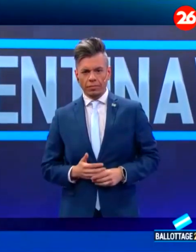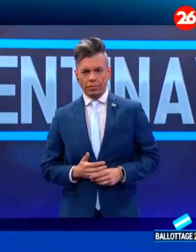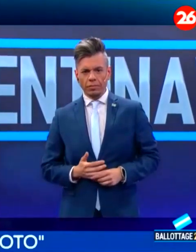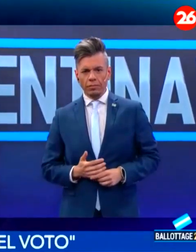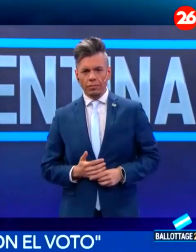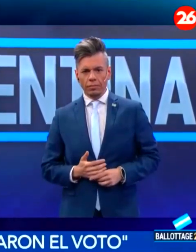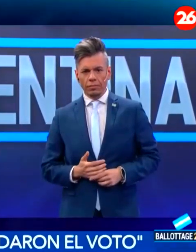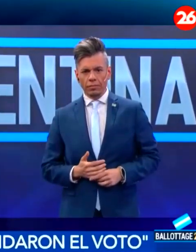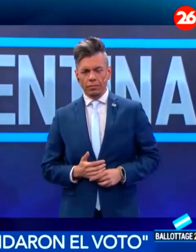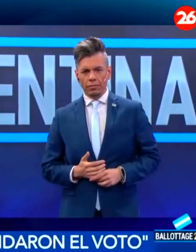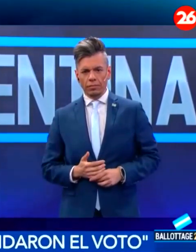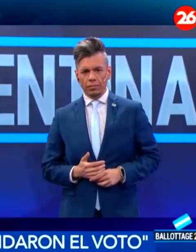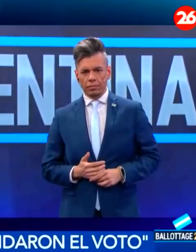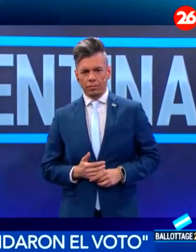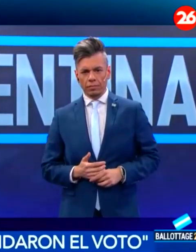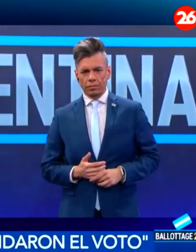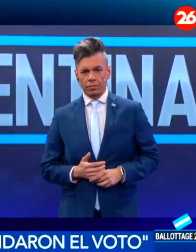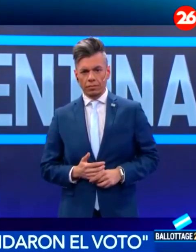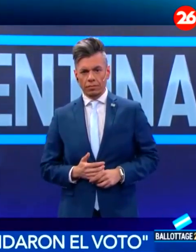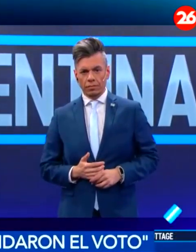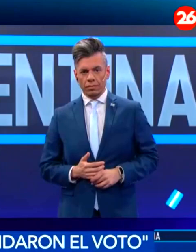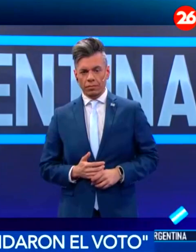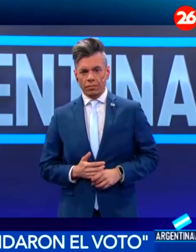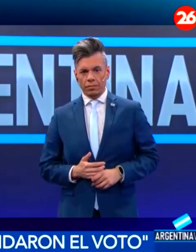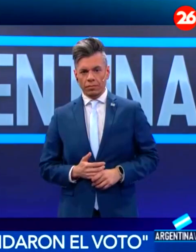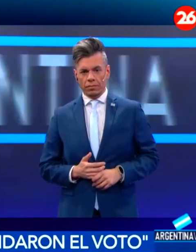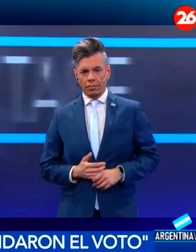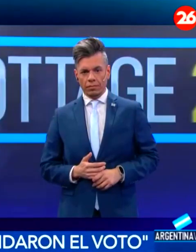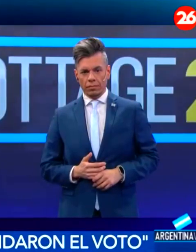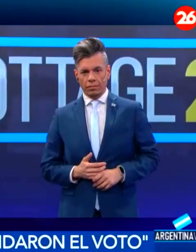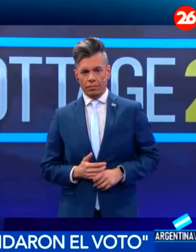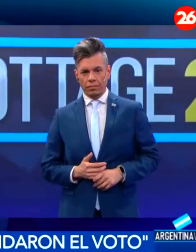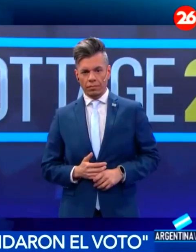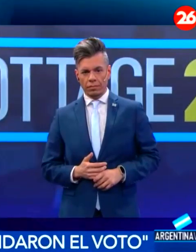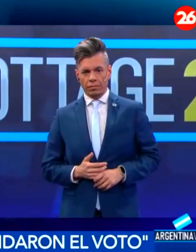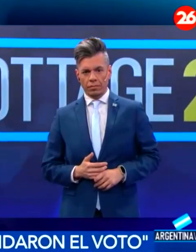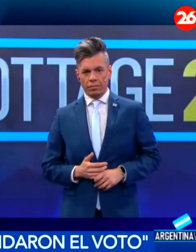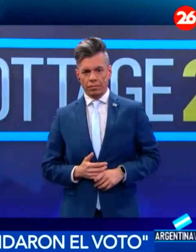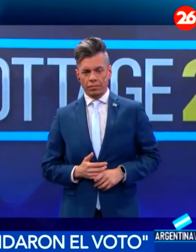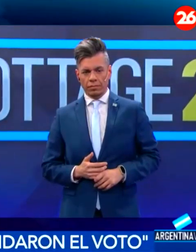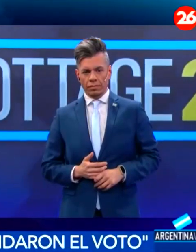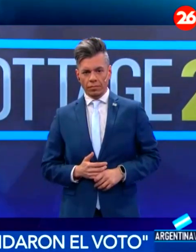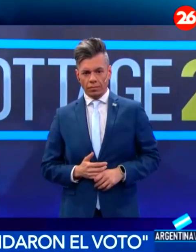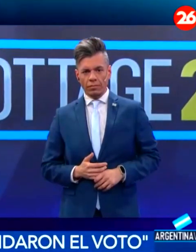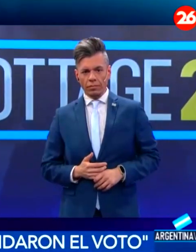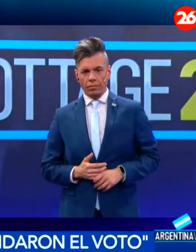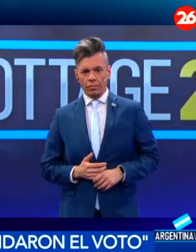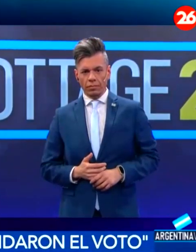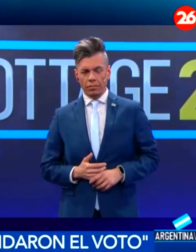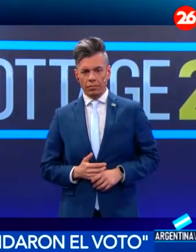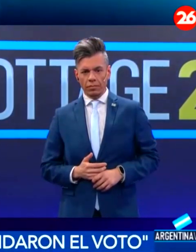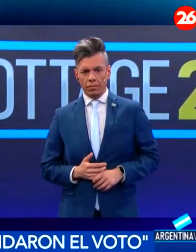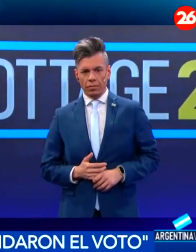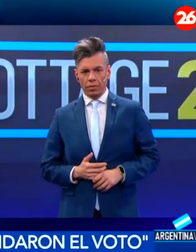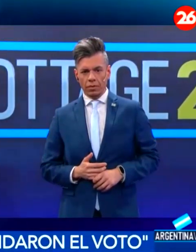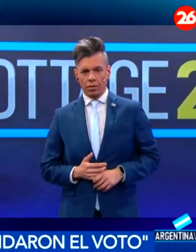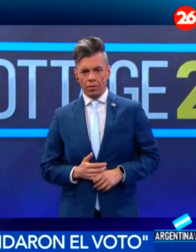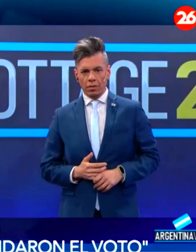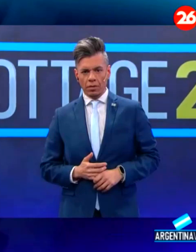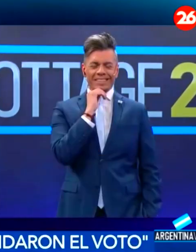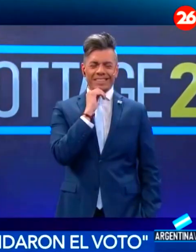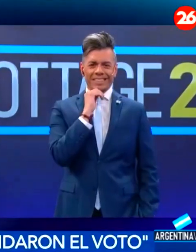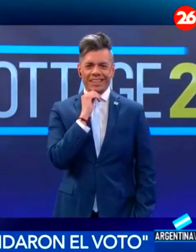creían que... Orgánico, sí, sí. Hasta Juntos por el Cambio podía decir, Unión por la Patria puede decir, me conviene que Milei esté para sacarle a Juntos y viceversa. Después no. Después,